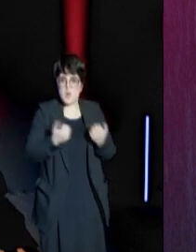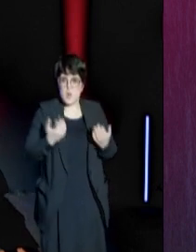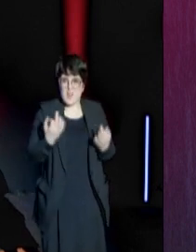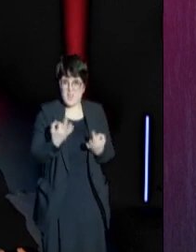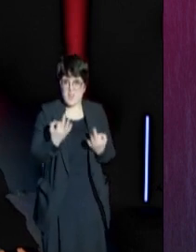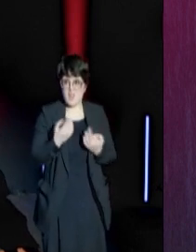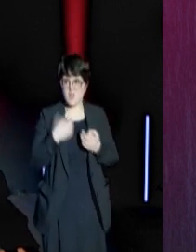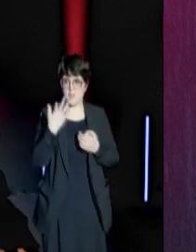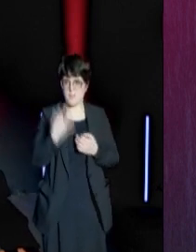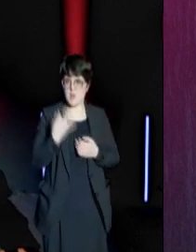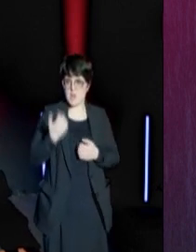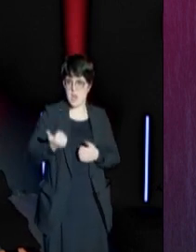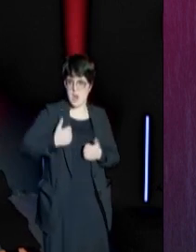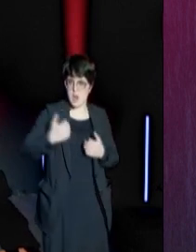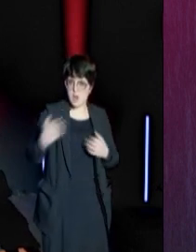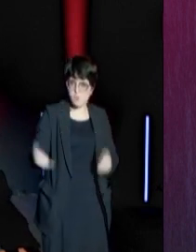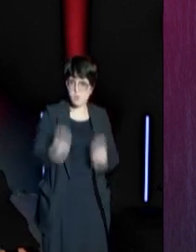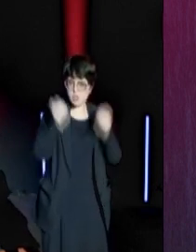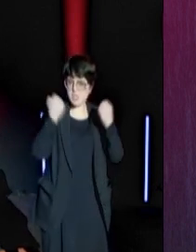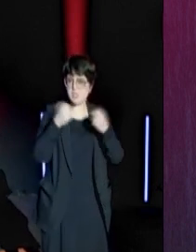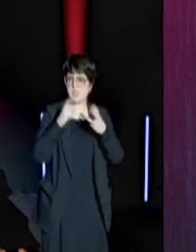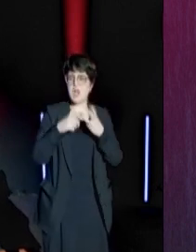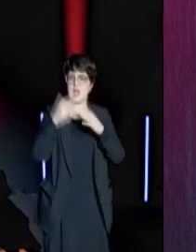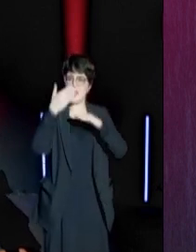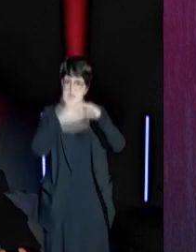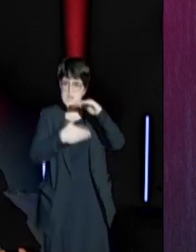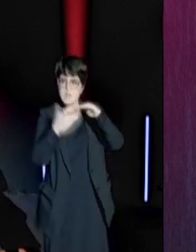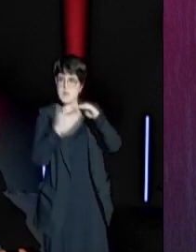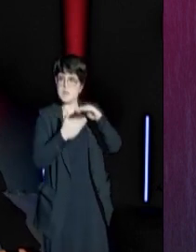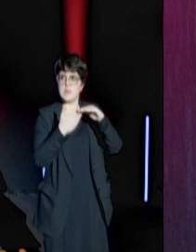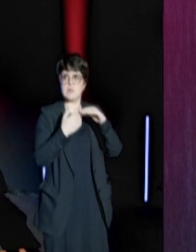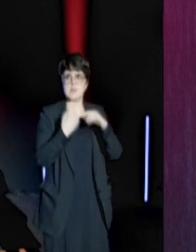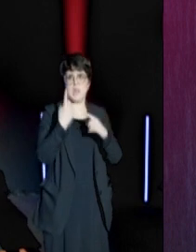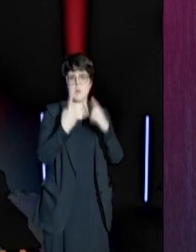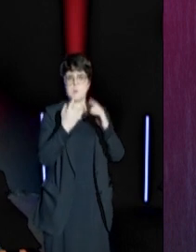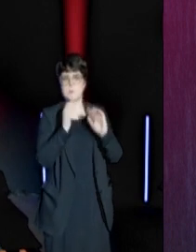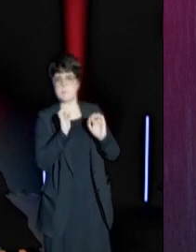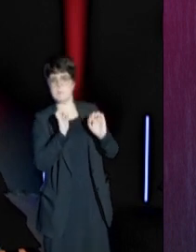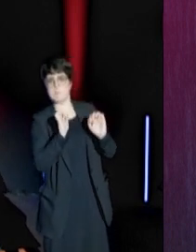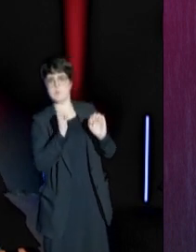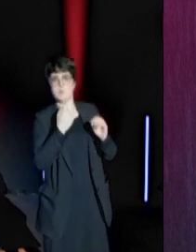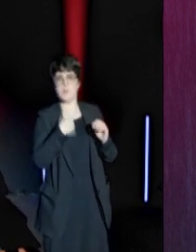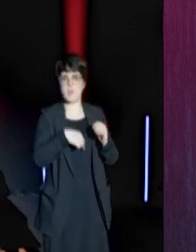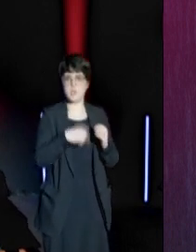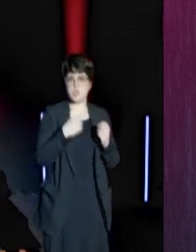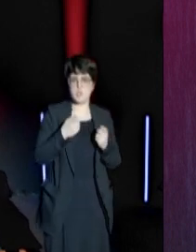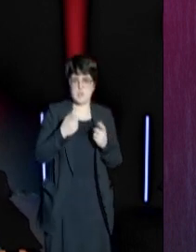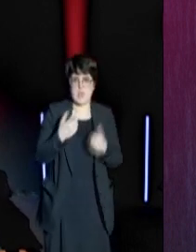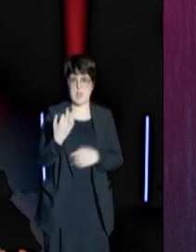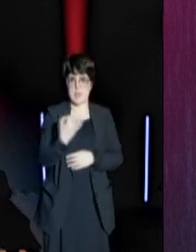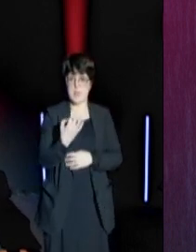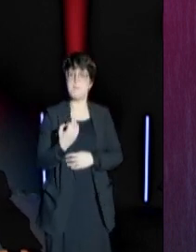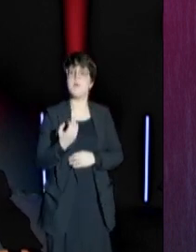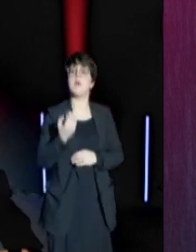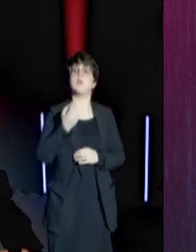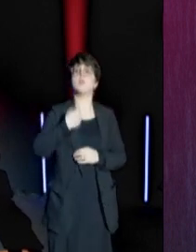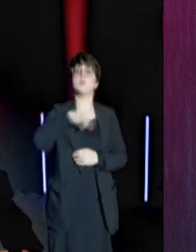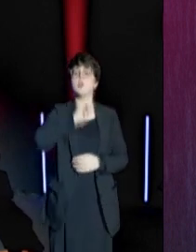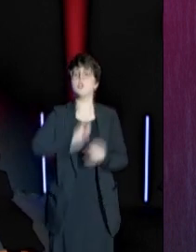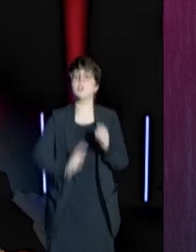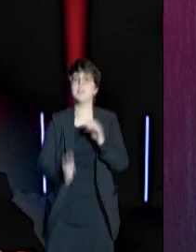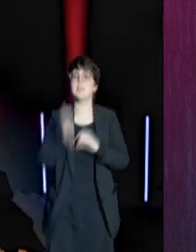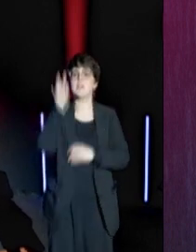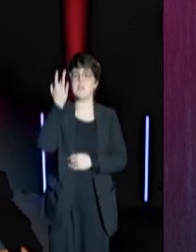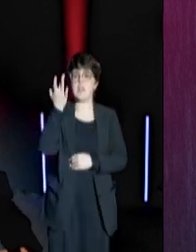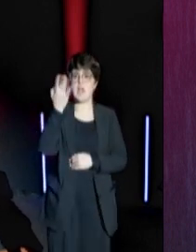enorme potencialidad pero también de los límites y las reservas que en algunos casos tenemos que poner nosotros creamos la